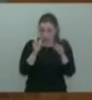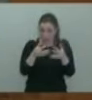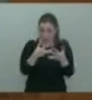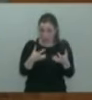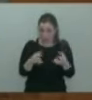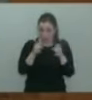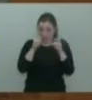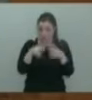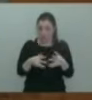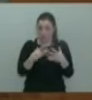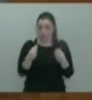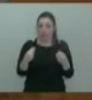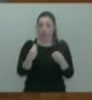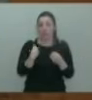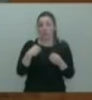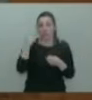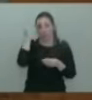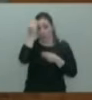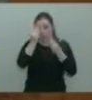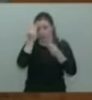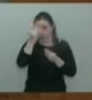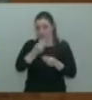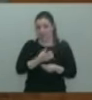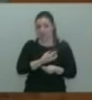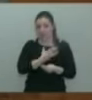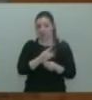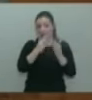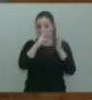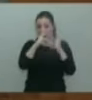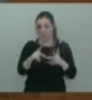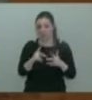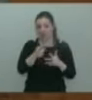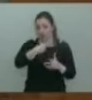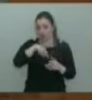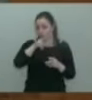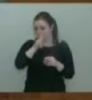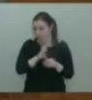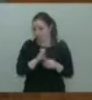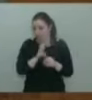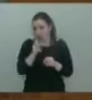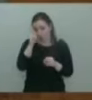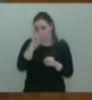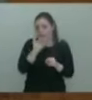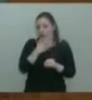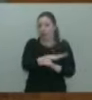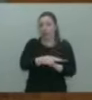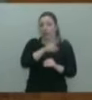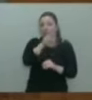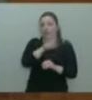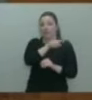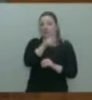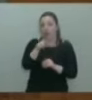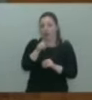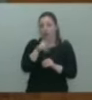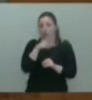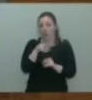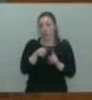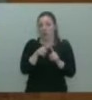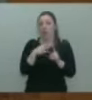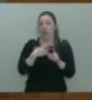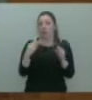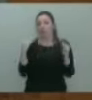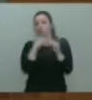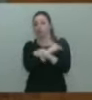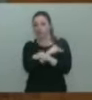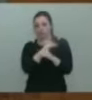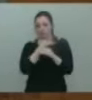las conclusiones de la Sindicatura de las Cuentas, que a nosotros nos valen. No sé si al Gobierno, probablemente el Gobierno tenga bastantes discrepancias respecto a esas conclusiones,